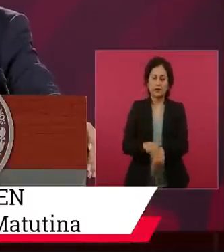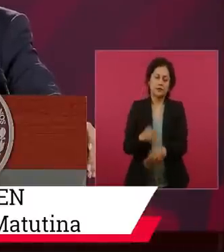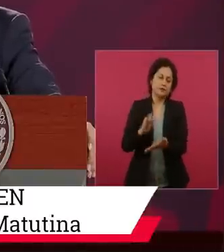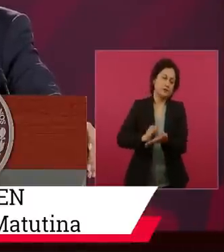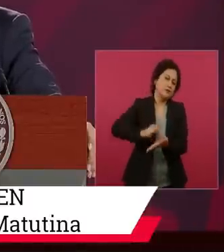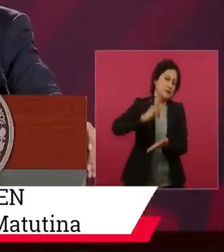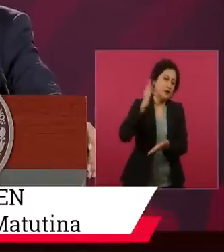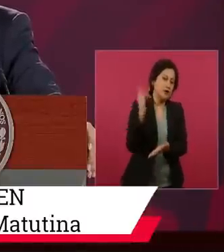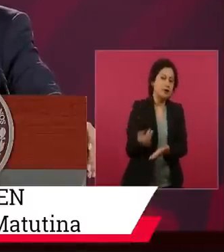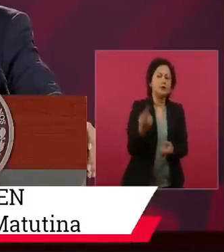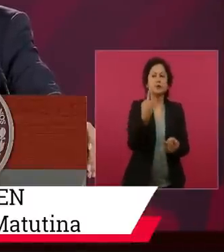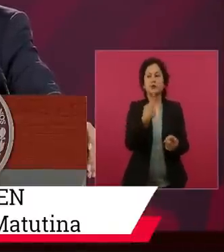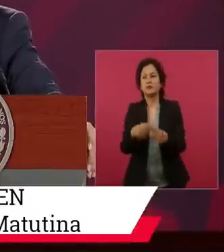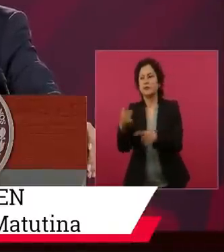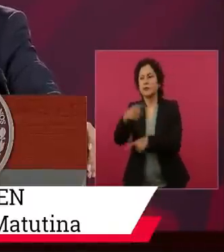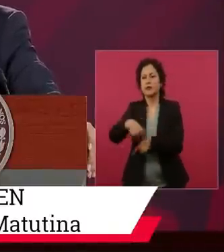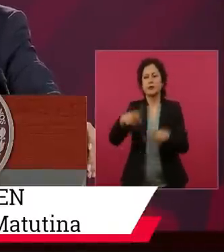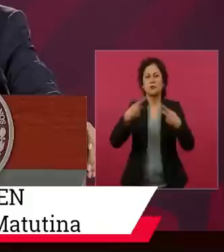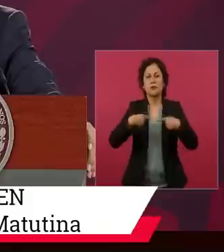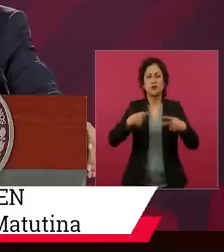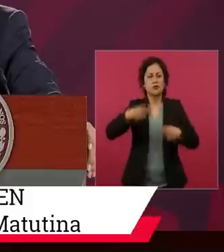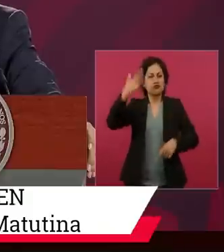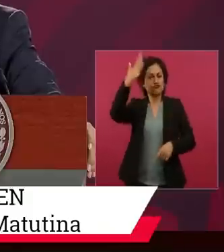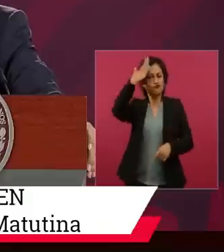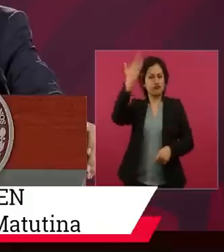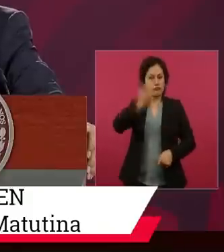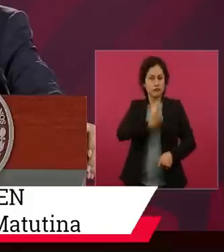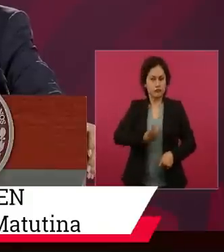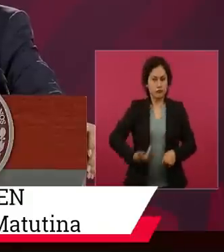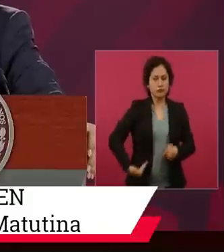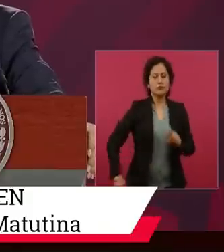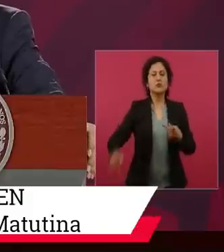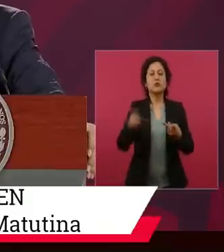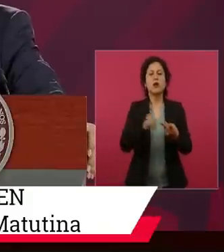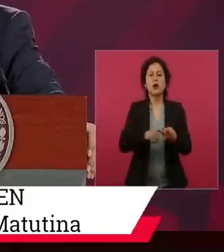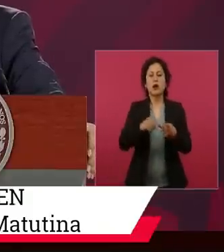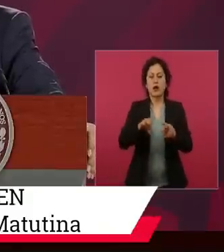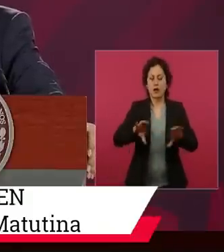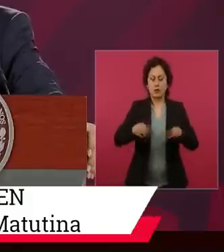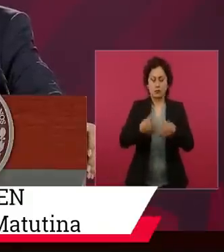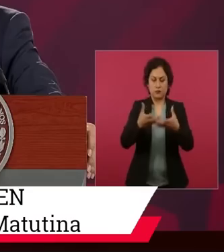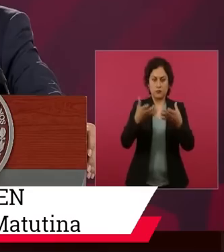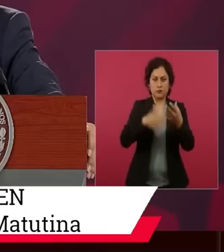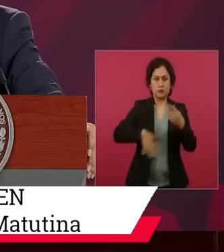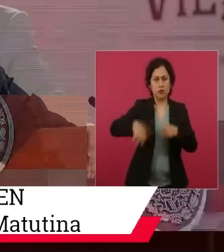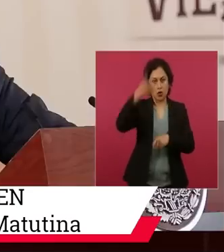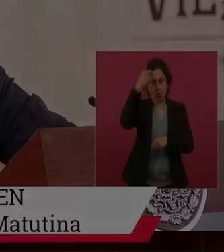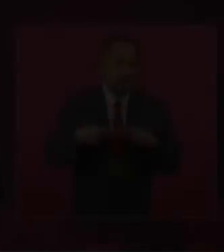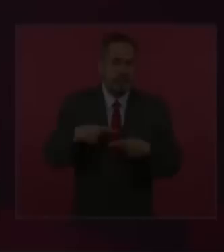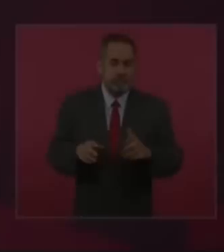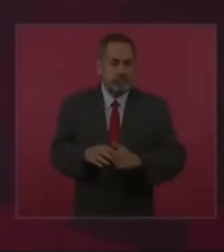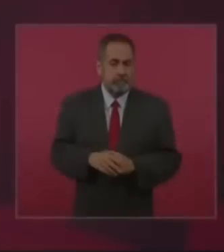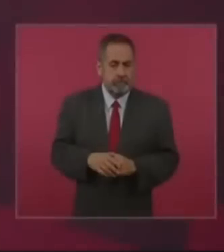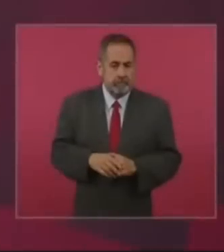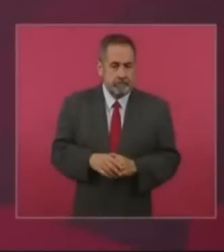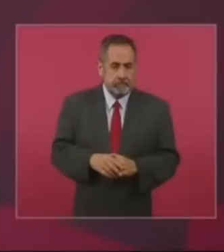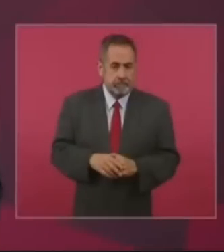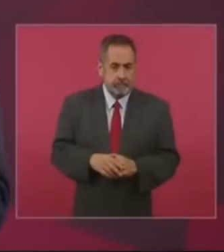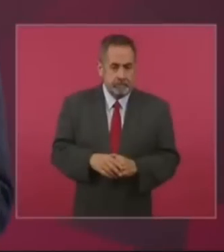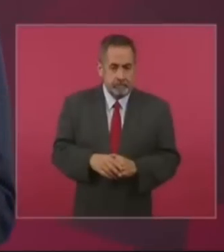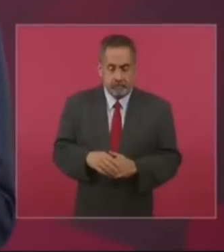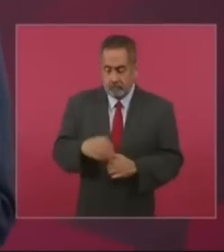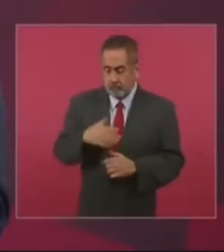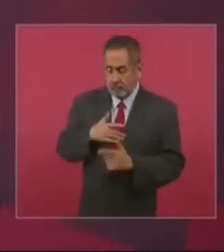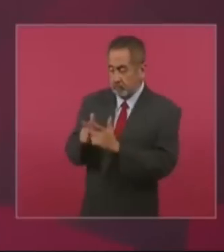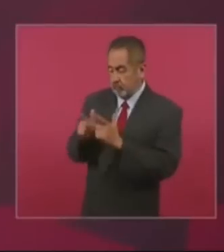están siendo gobernados de manera ya mayoritaria por el partido movimiento regeneración nacional vamos a ver una cosa es